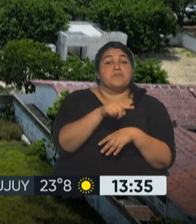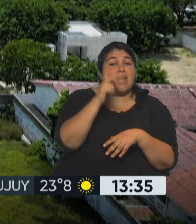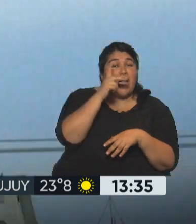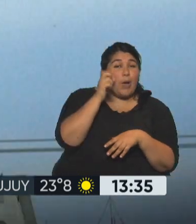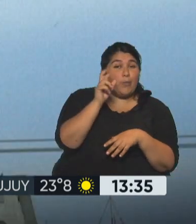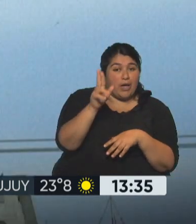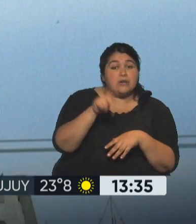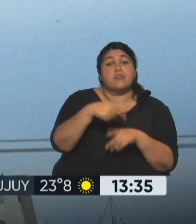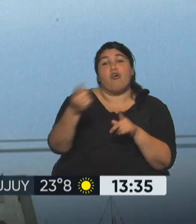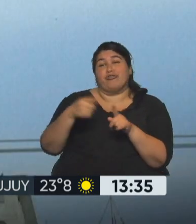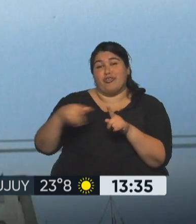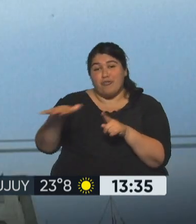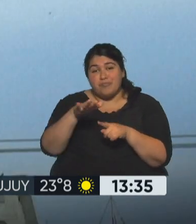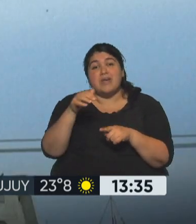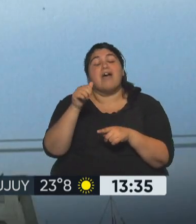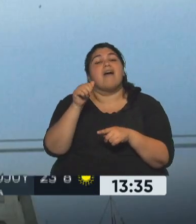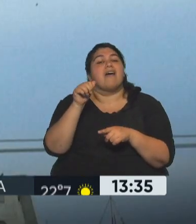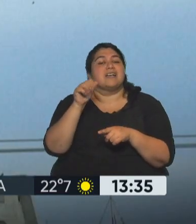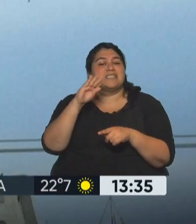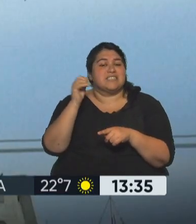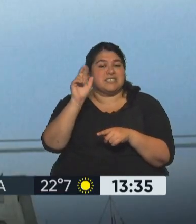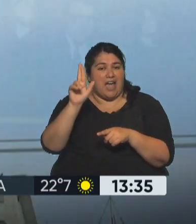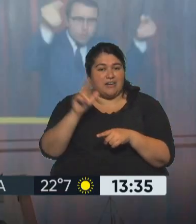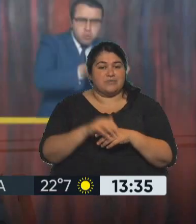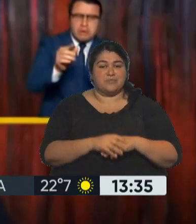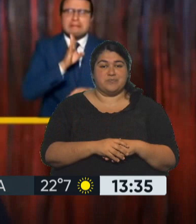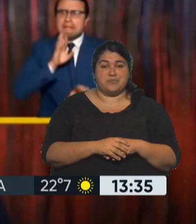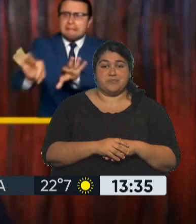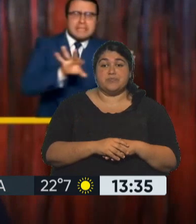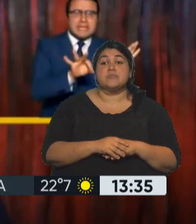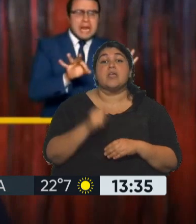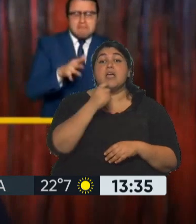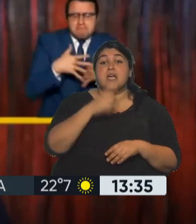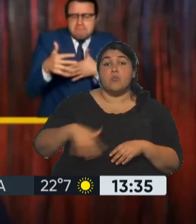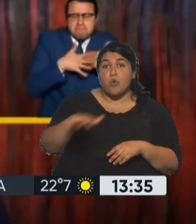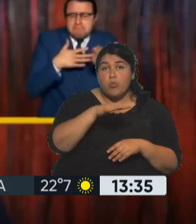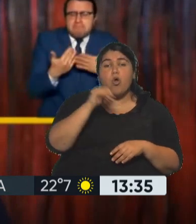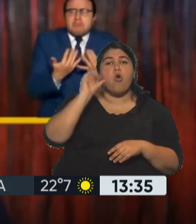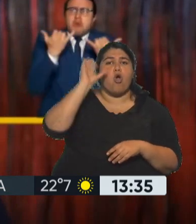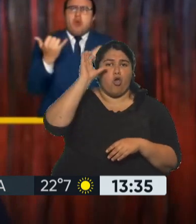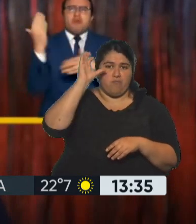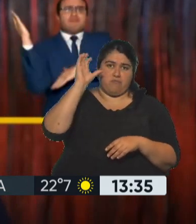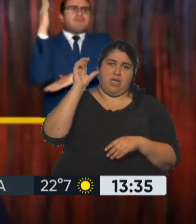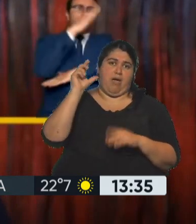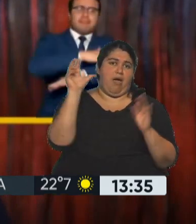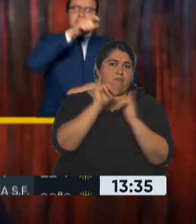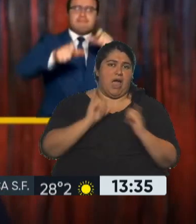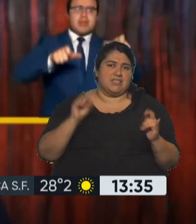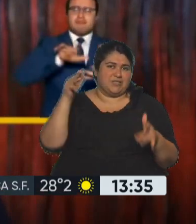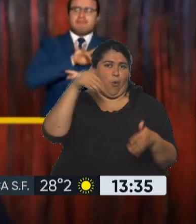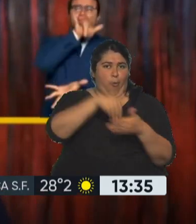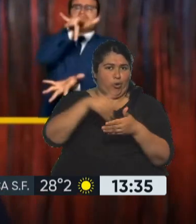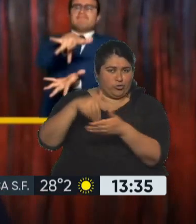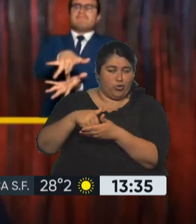en Barranquilla, Alejandro Char, del partido Cambio Radical. El pueblo colombiano votó en paz. Lo que parece ser